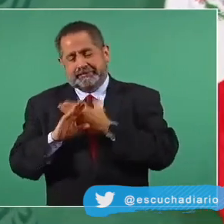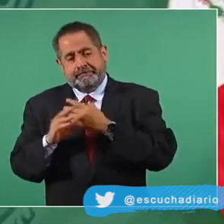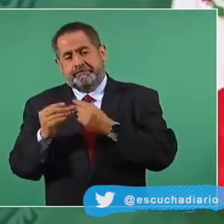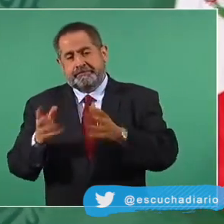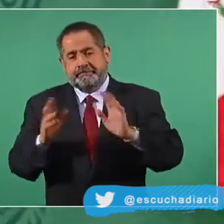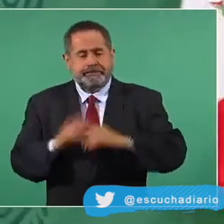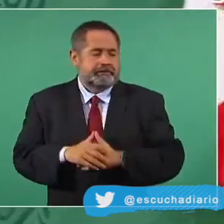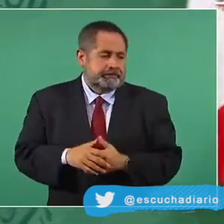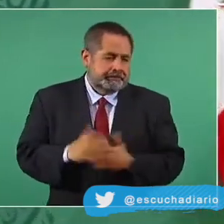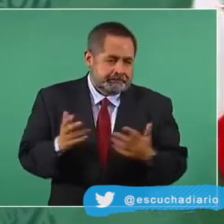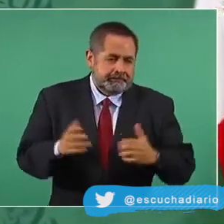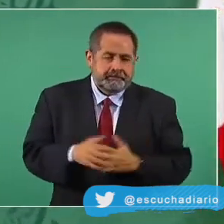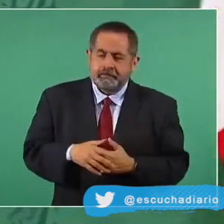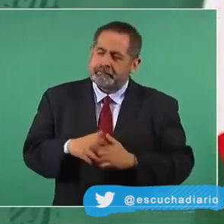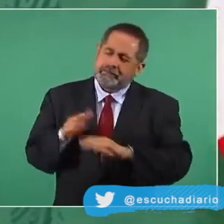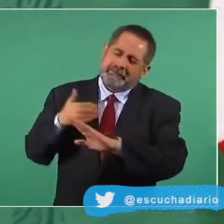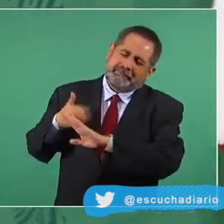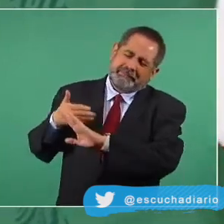En general,